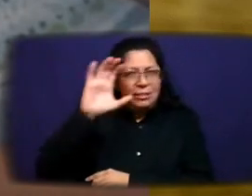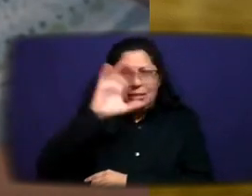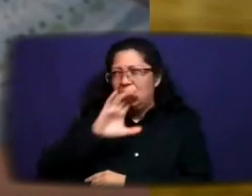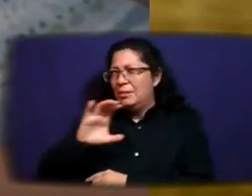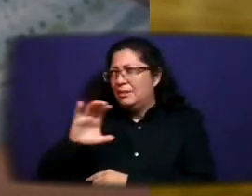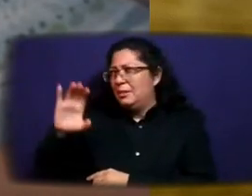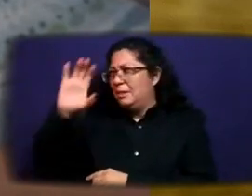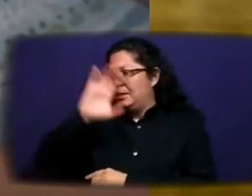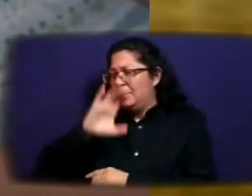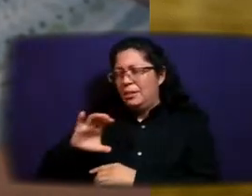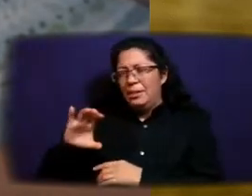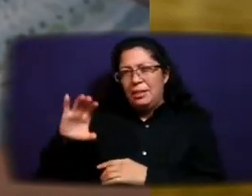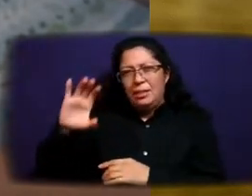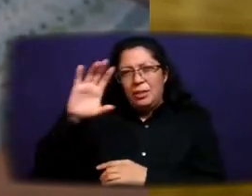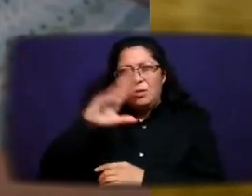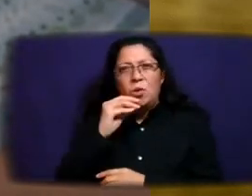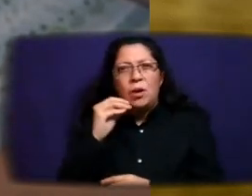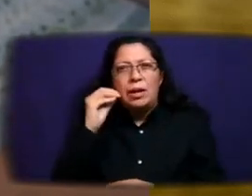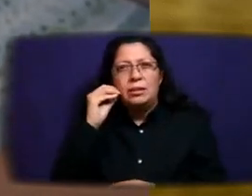hogar.